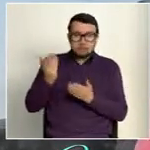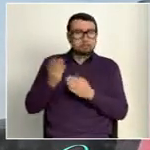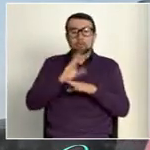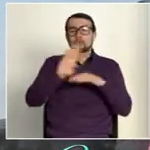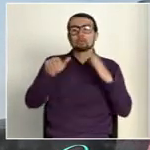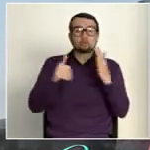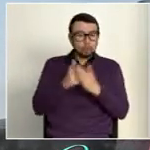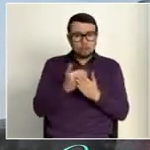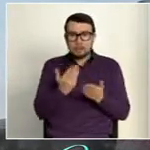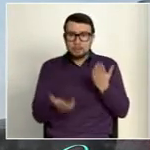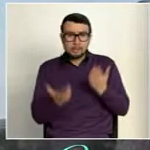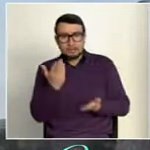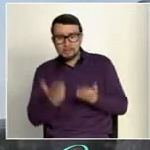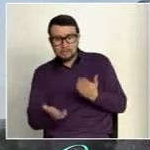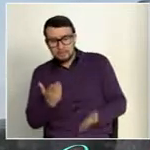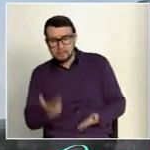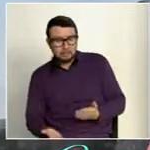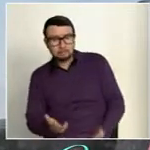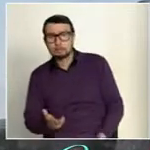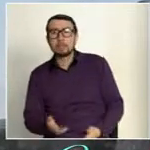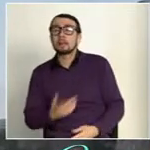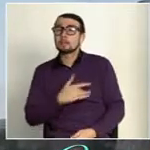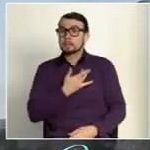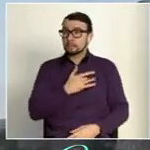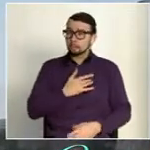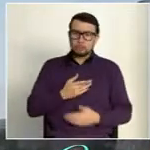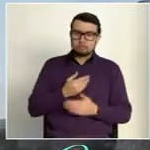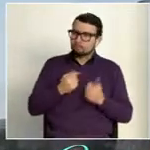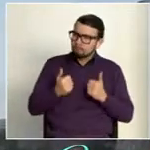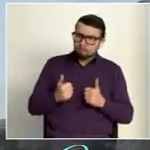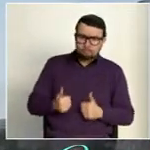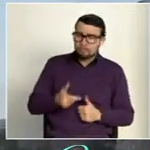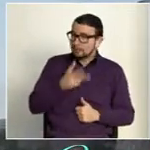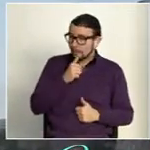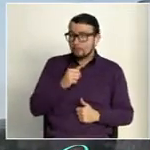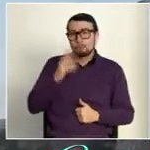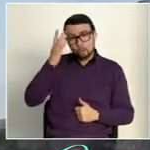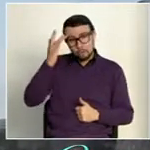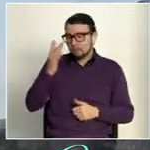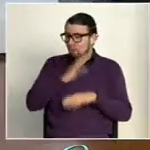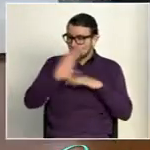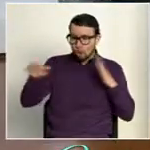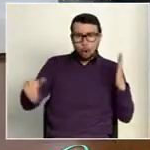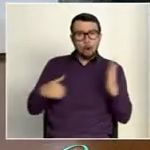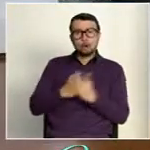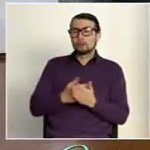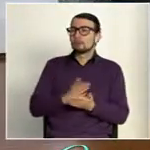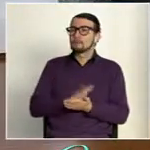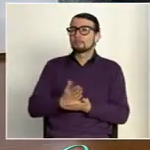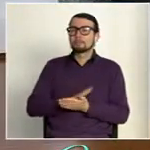comienza a fallar, y por eso sentimos que a veces la cosa no sabe ser. Estaba leyendo acá